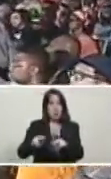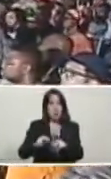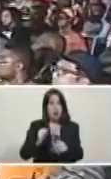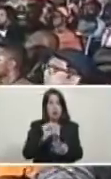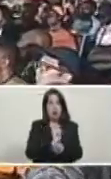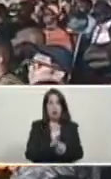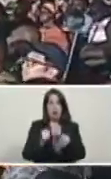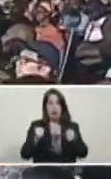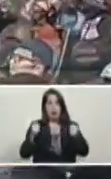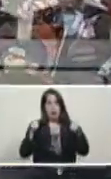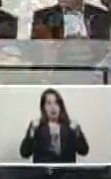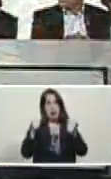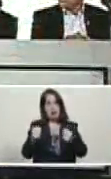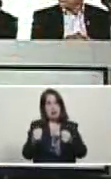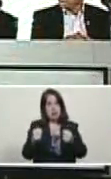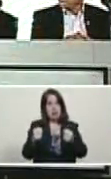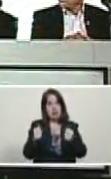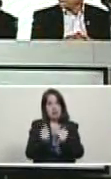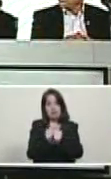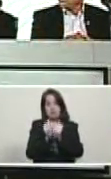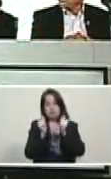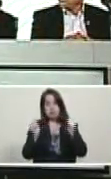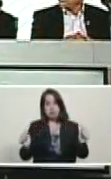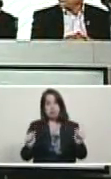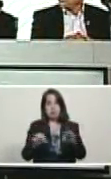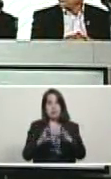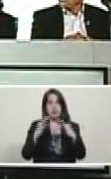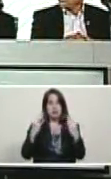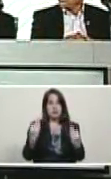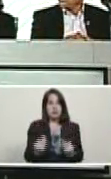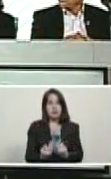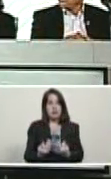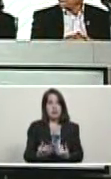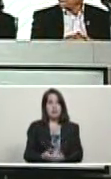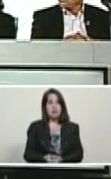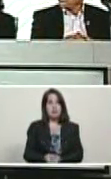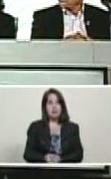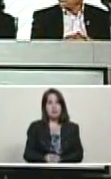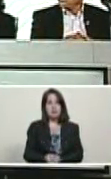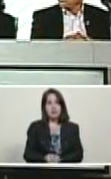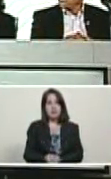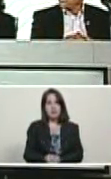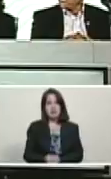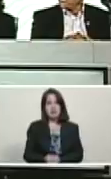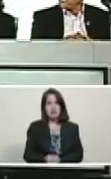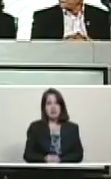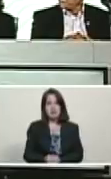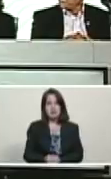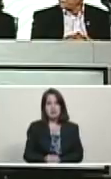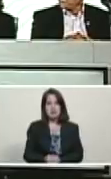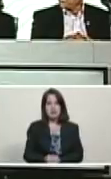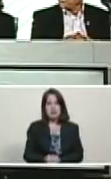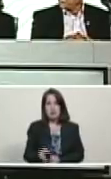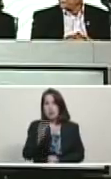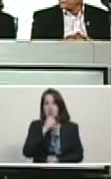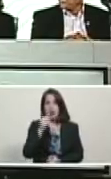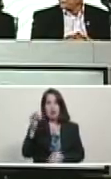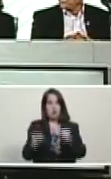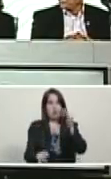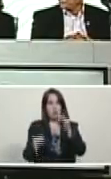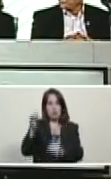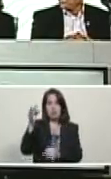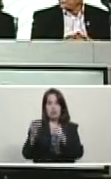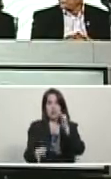hijos de inmigrantes separados de sus familias detenidos de manera criminal e injusta más de 5 mil niños